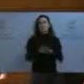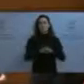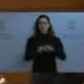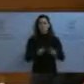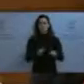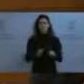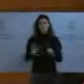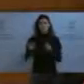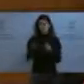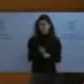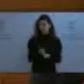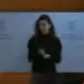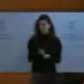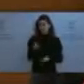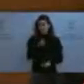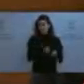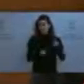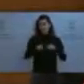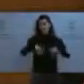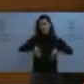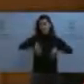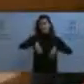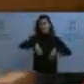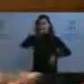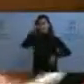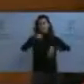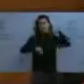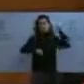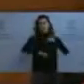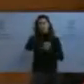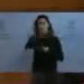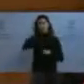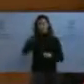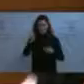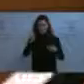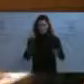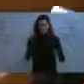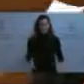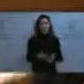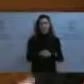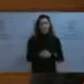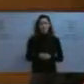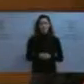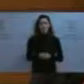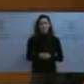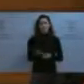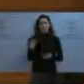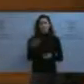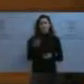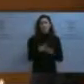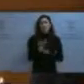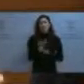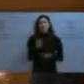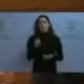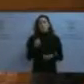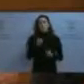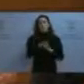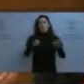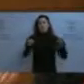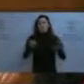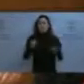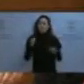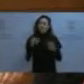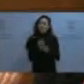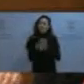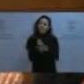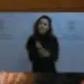que existen en el Parque Nacional Picos de Europa. Hace 15 días, en esta Cámara, yo le exponía las